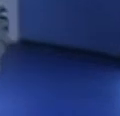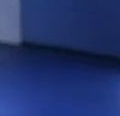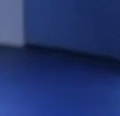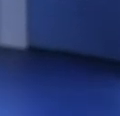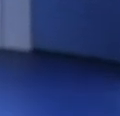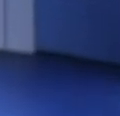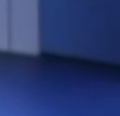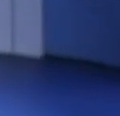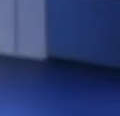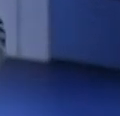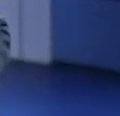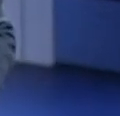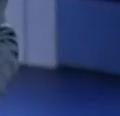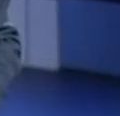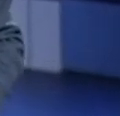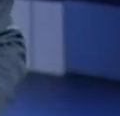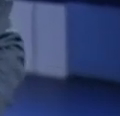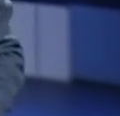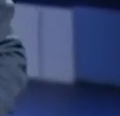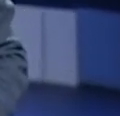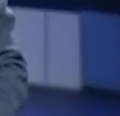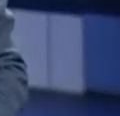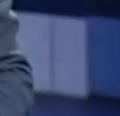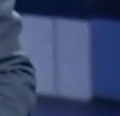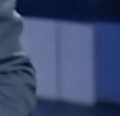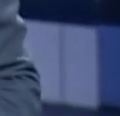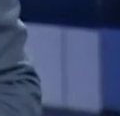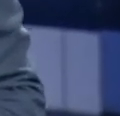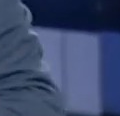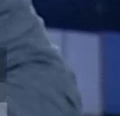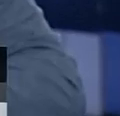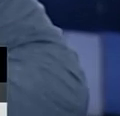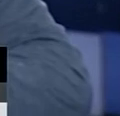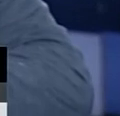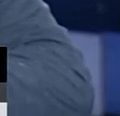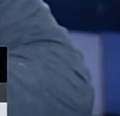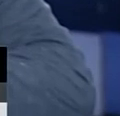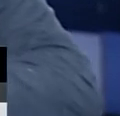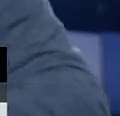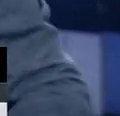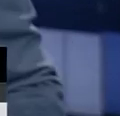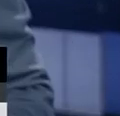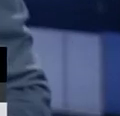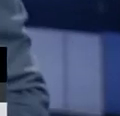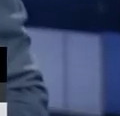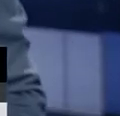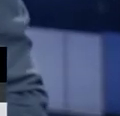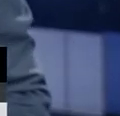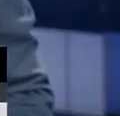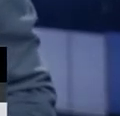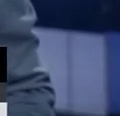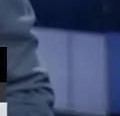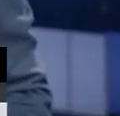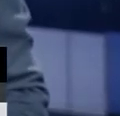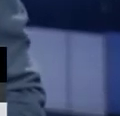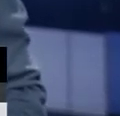Señoras, señores, muy pero muy buenas noches. Bienvenidos a una nueva entrega de 3356. Son las 8 de la noche en